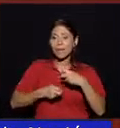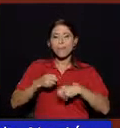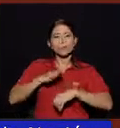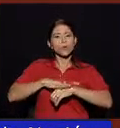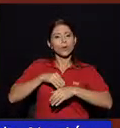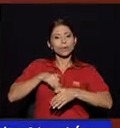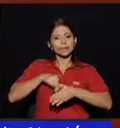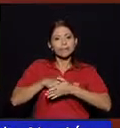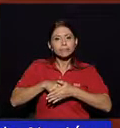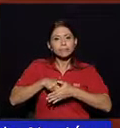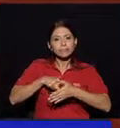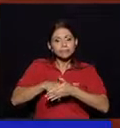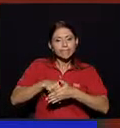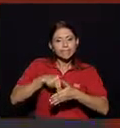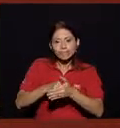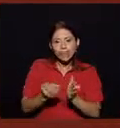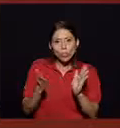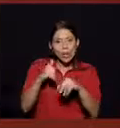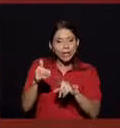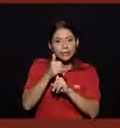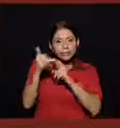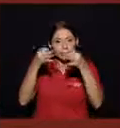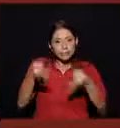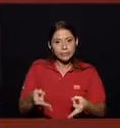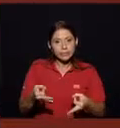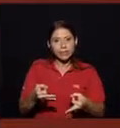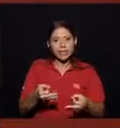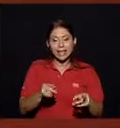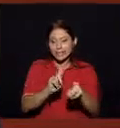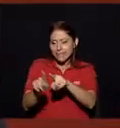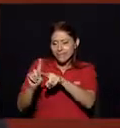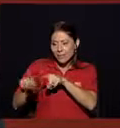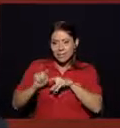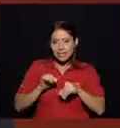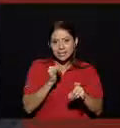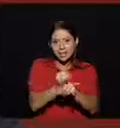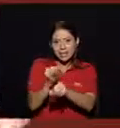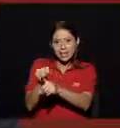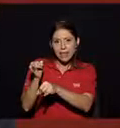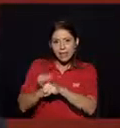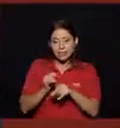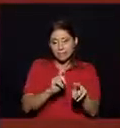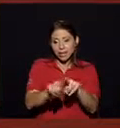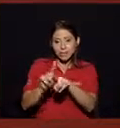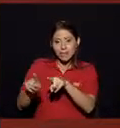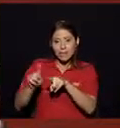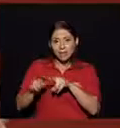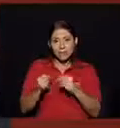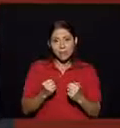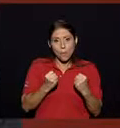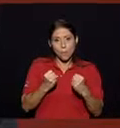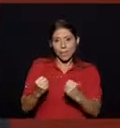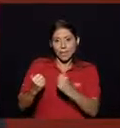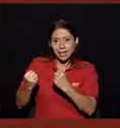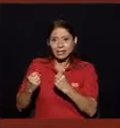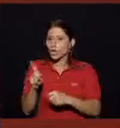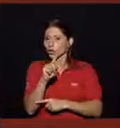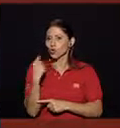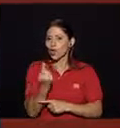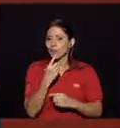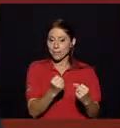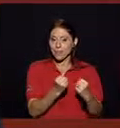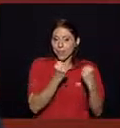que este problema del entrabamiento en la capacidad de tomar decisiones en las diferentes entidades, en los diferentes poderes, no